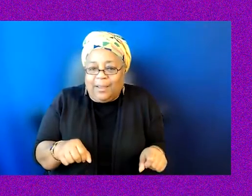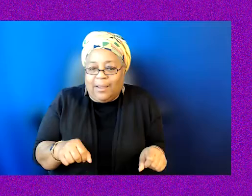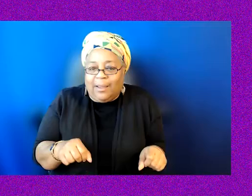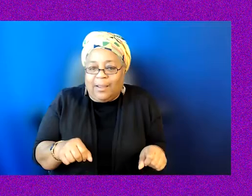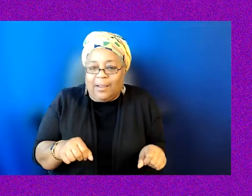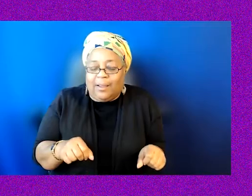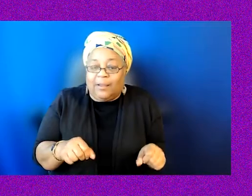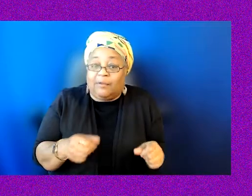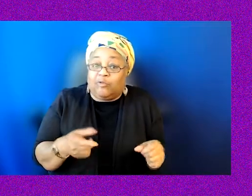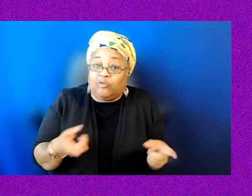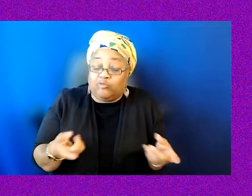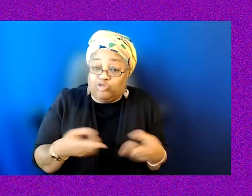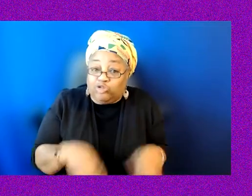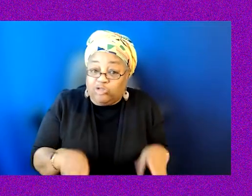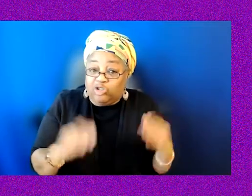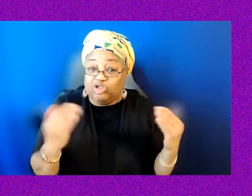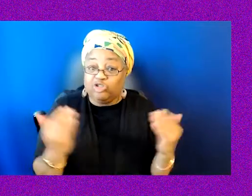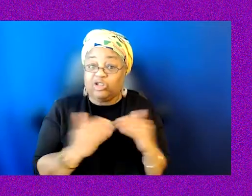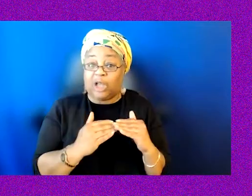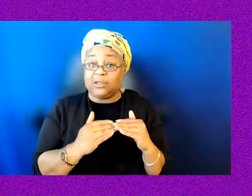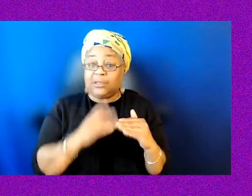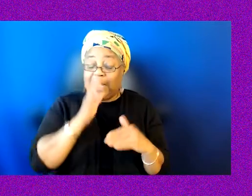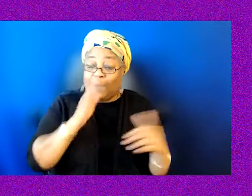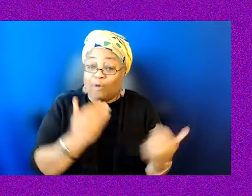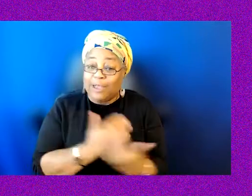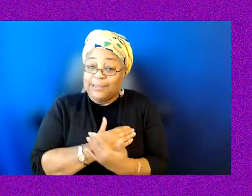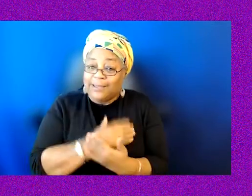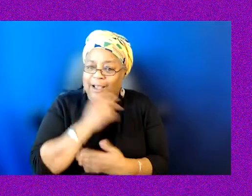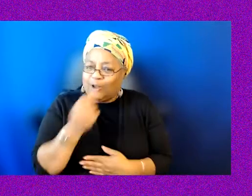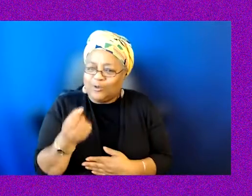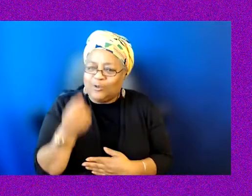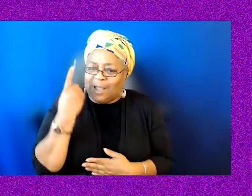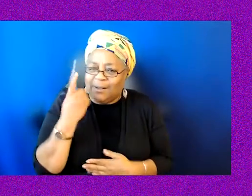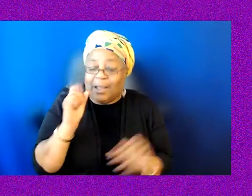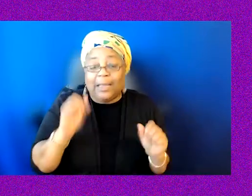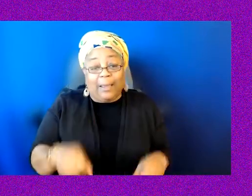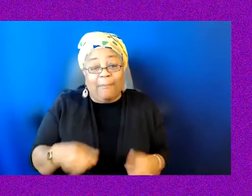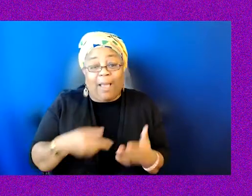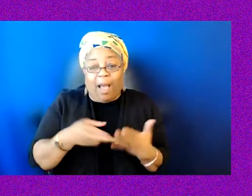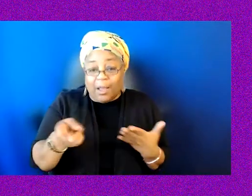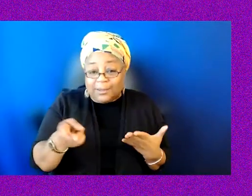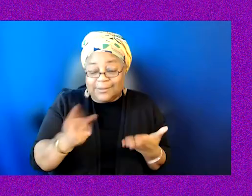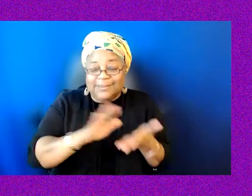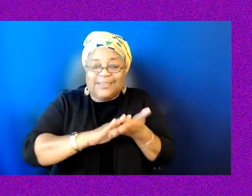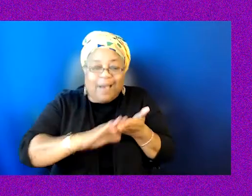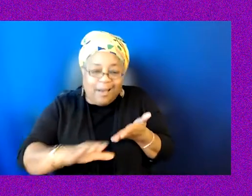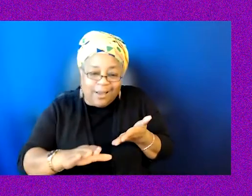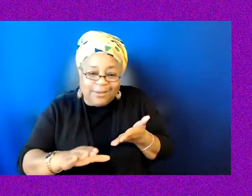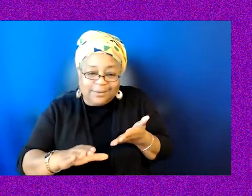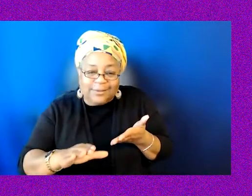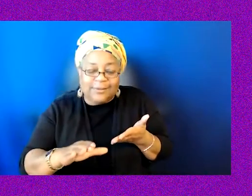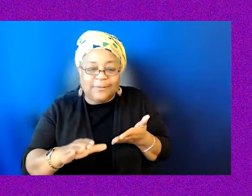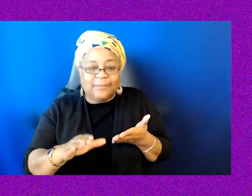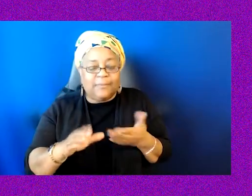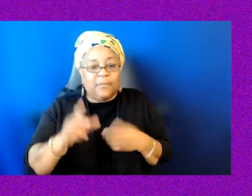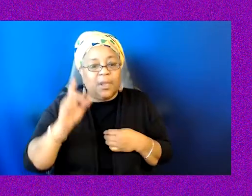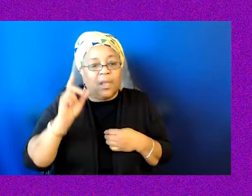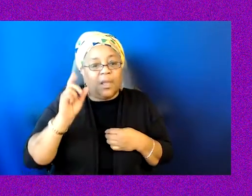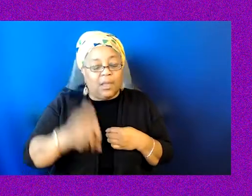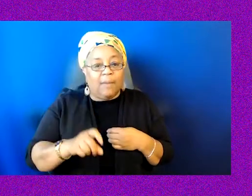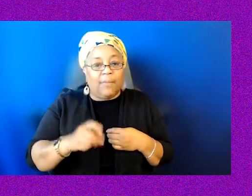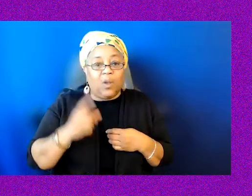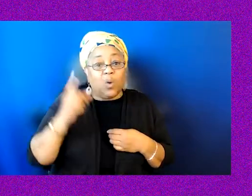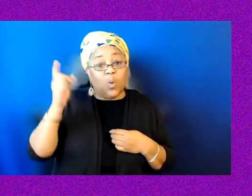sea perfecto, pero sino de que aceptando y abrazando una comprensión puede ser honesto